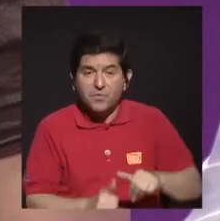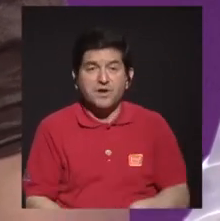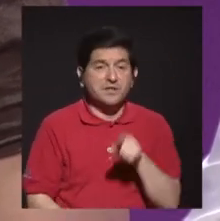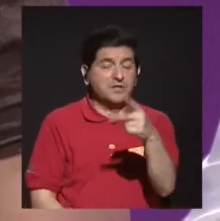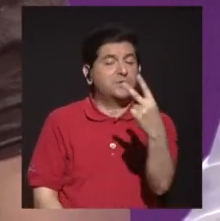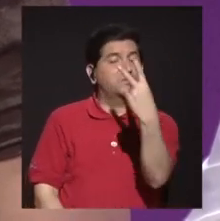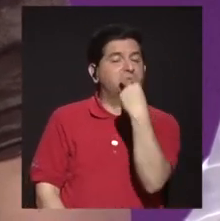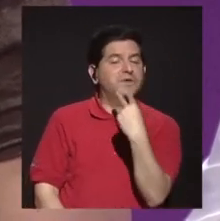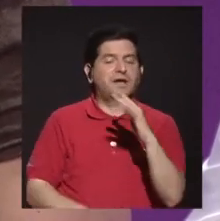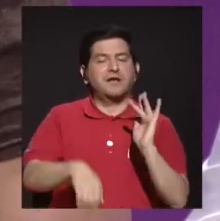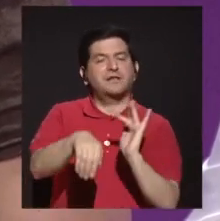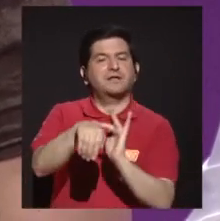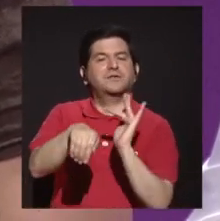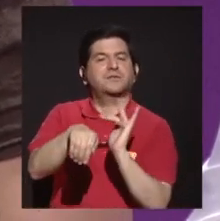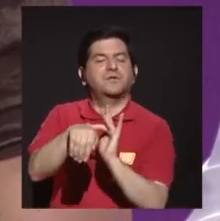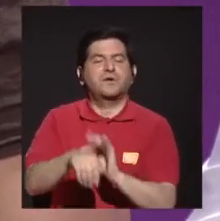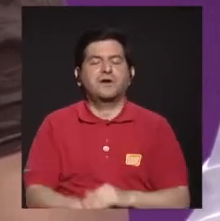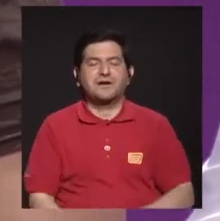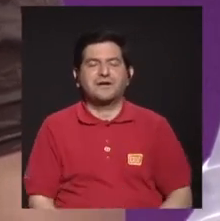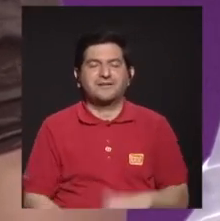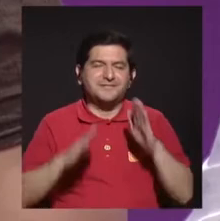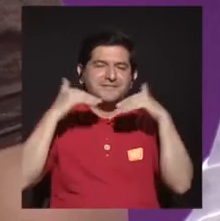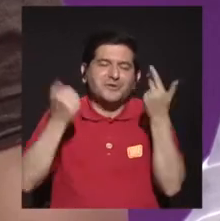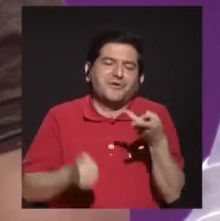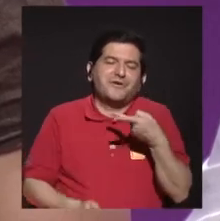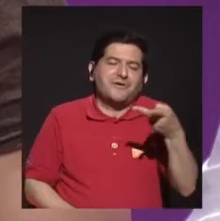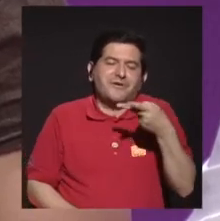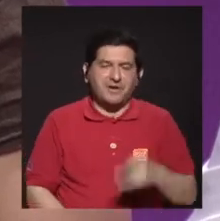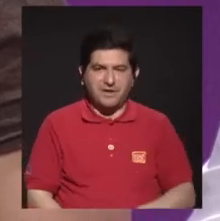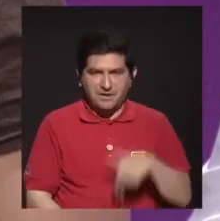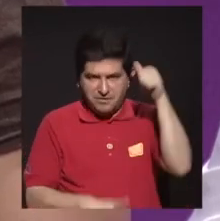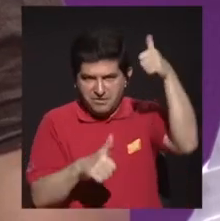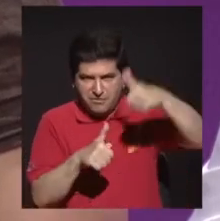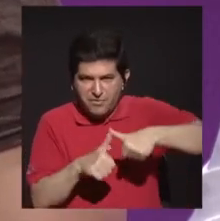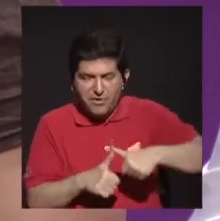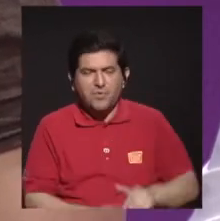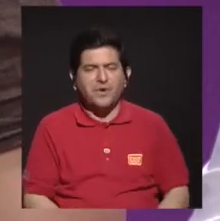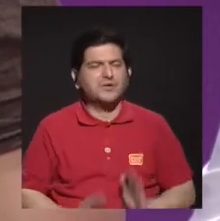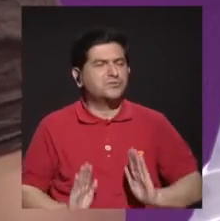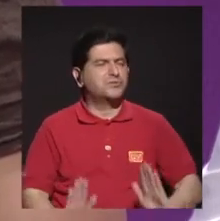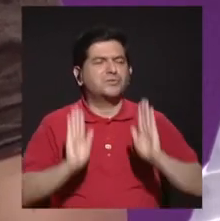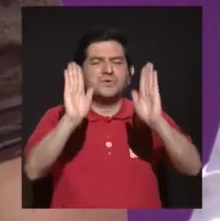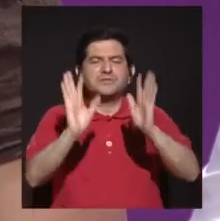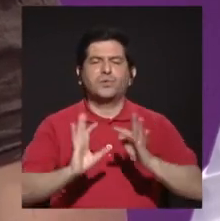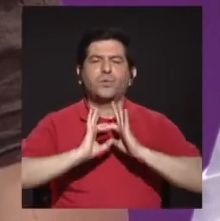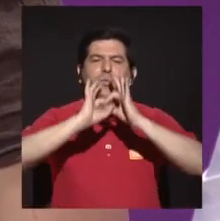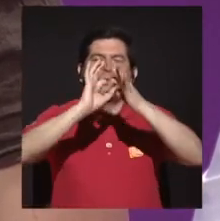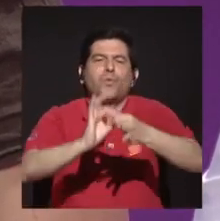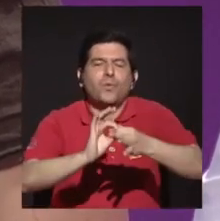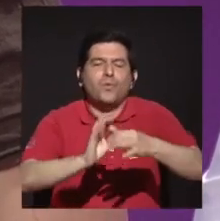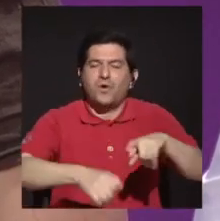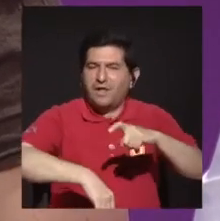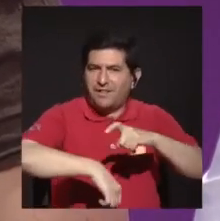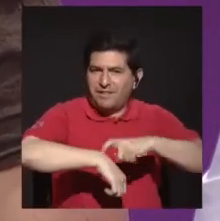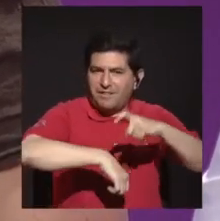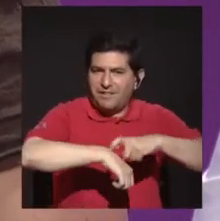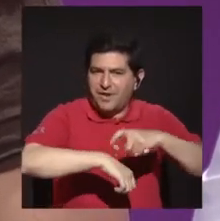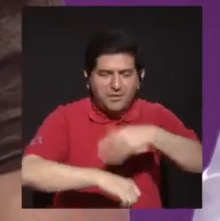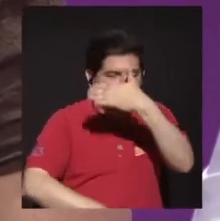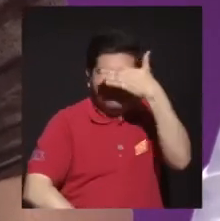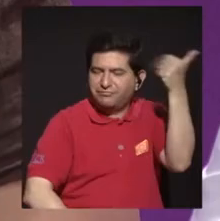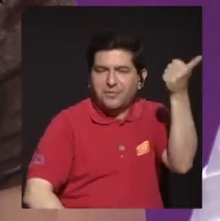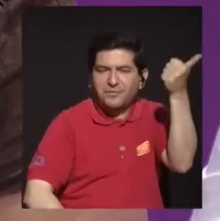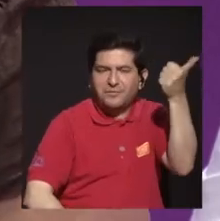mirabas, que me tocabas, que sonreíamos. No olvides lo maravilloso que fue estar juntos, que el tiempo no